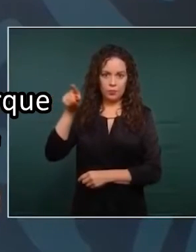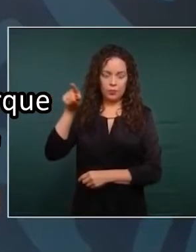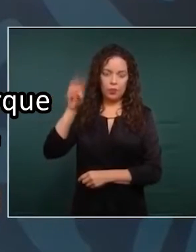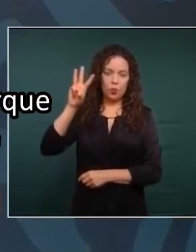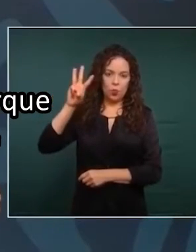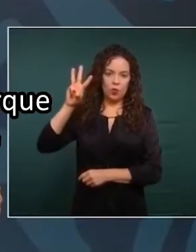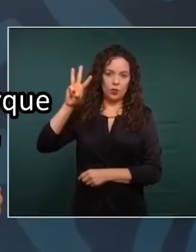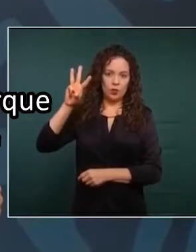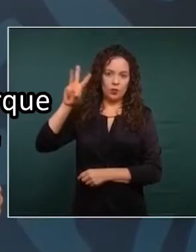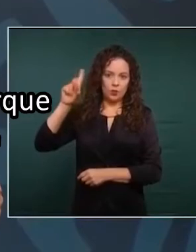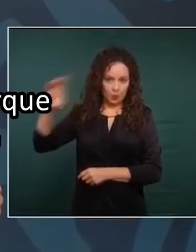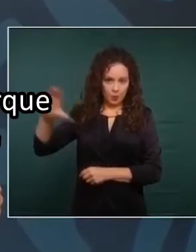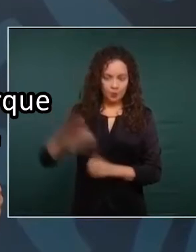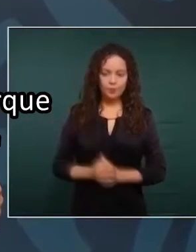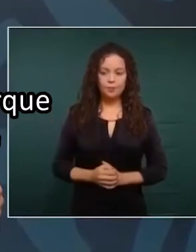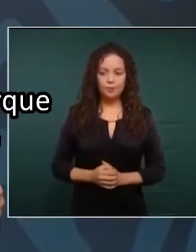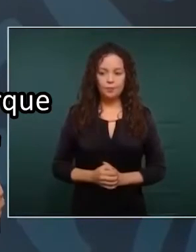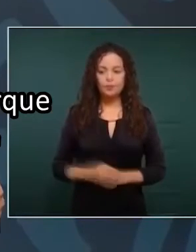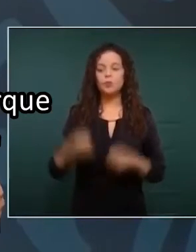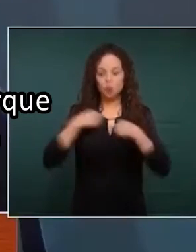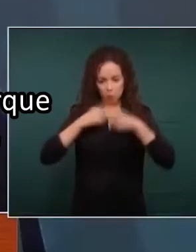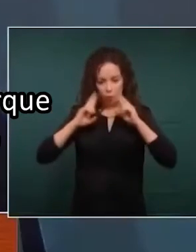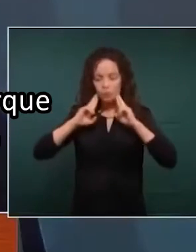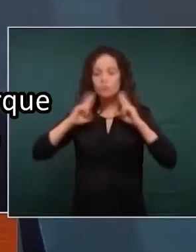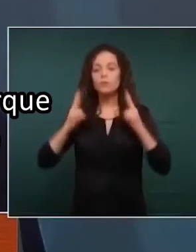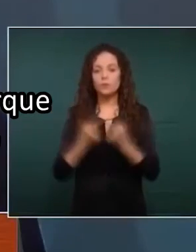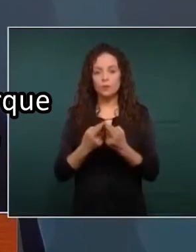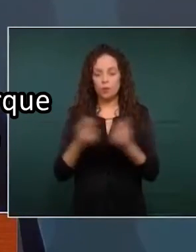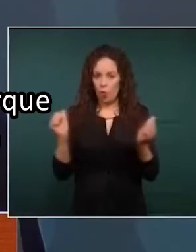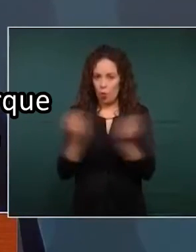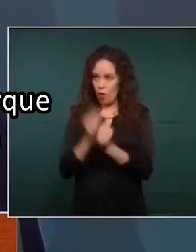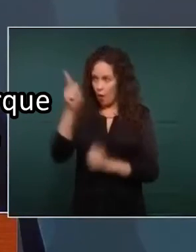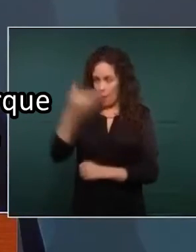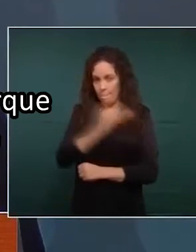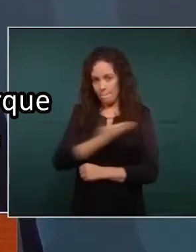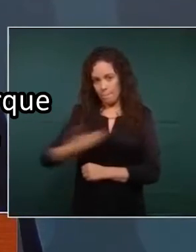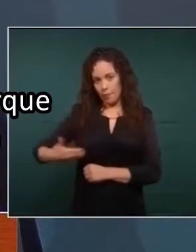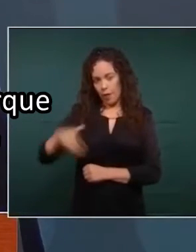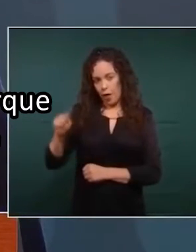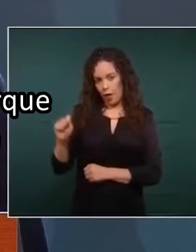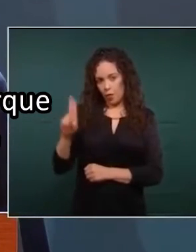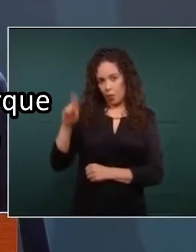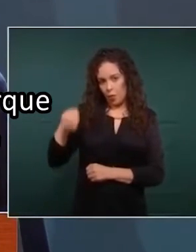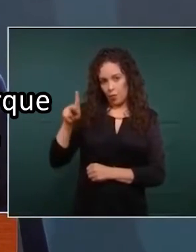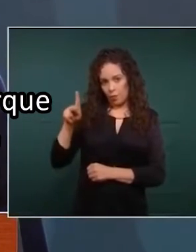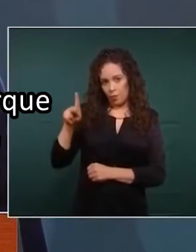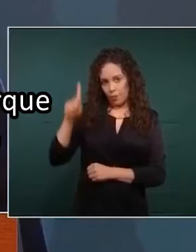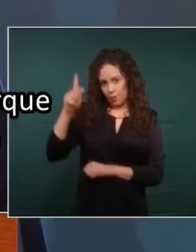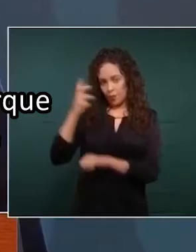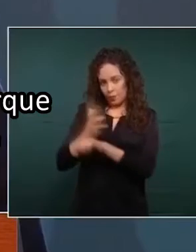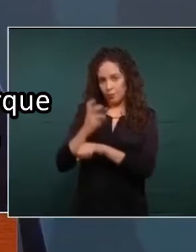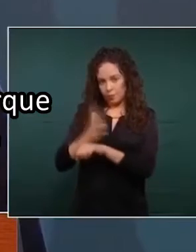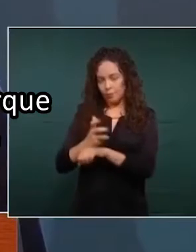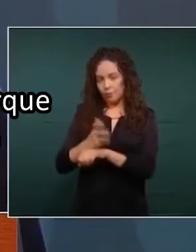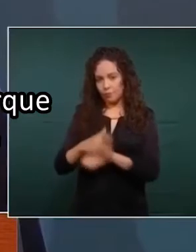para hacer un video y promocionar los cachitos de la Lotería Nacional para la rifa de la aeronave. Necesitamos vender